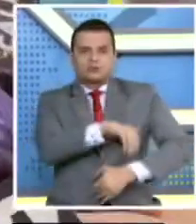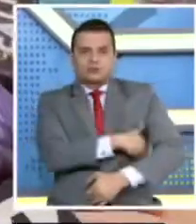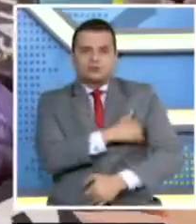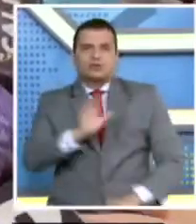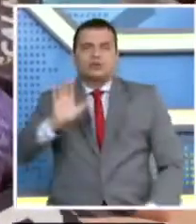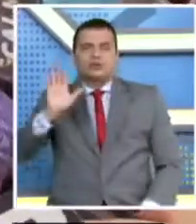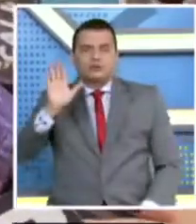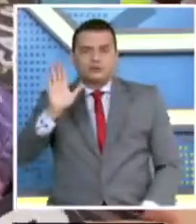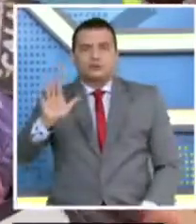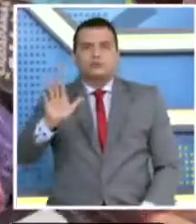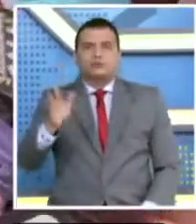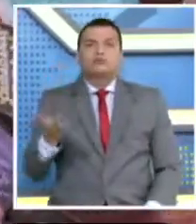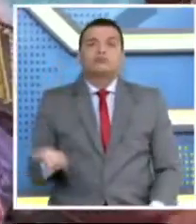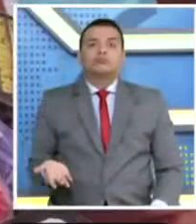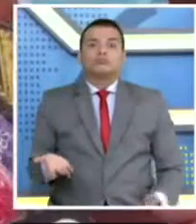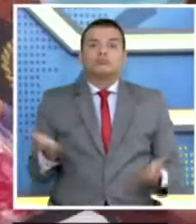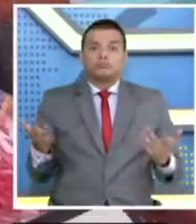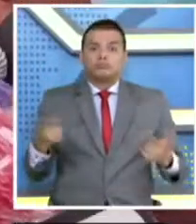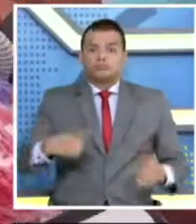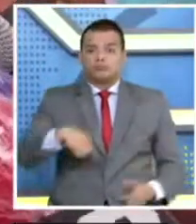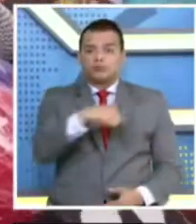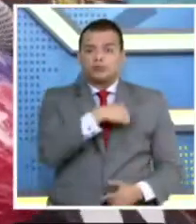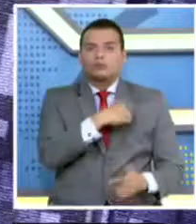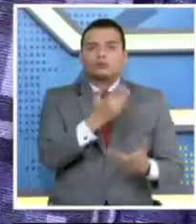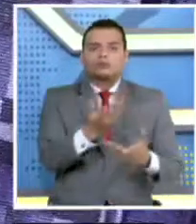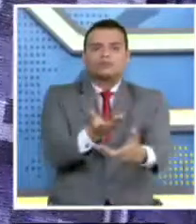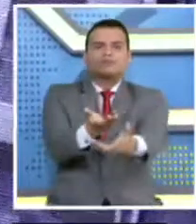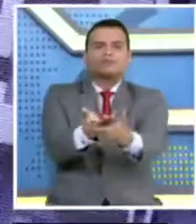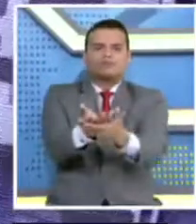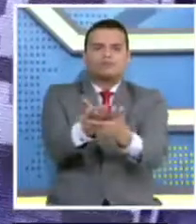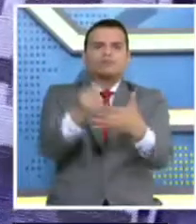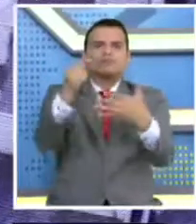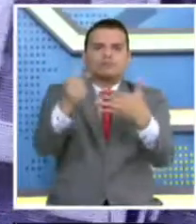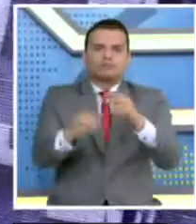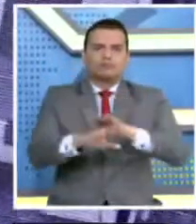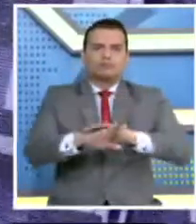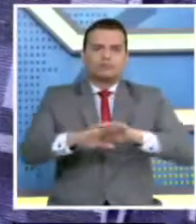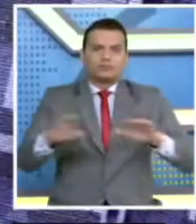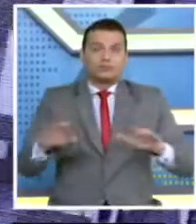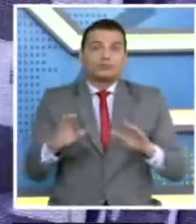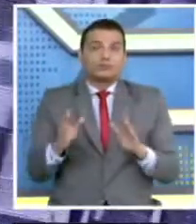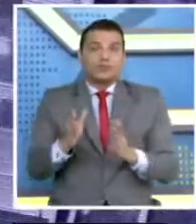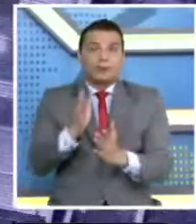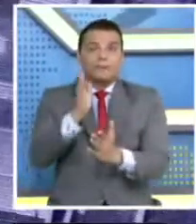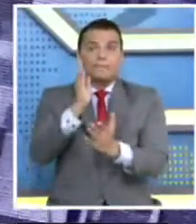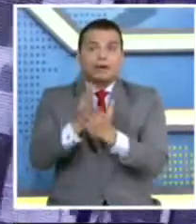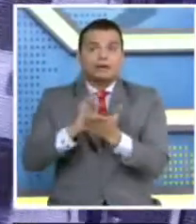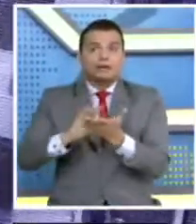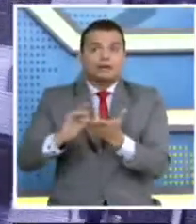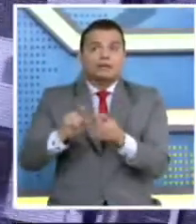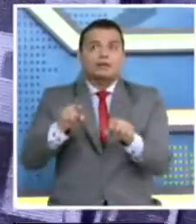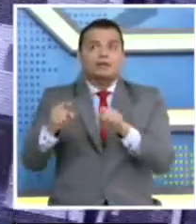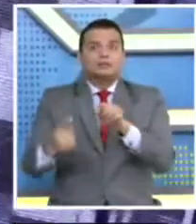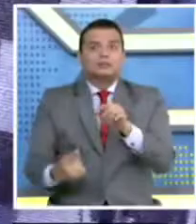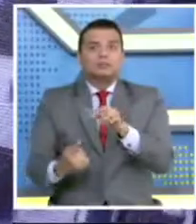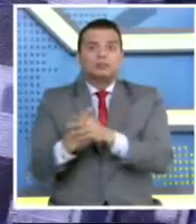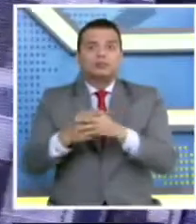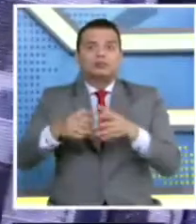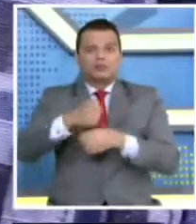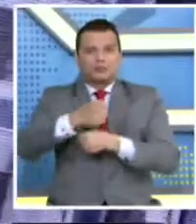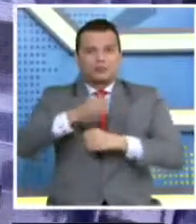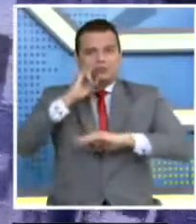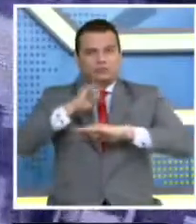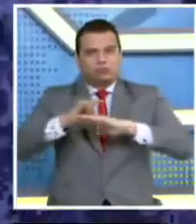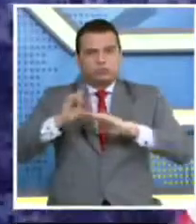que nosotros hacemos frente a la cárcel son recomendaciones. Mientras la emergencia avanza al interior de Villahermosa, los guardianes del INPEC denuncian